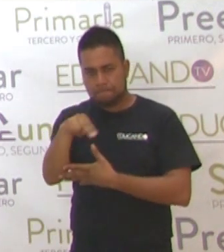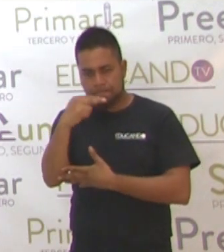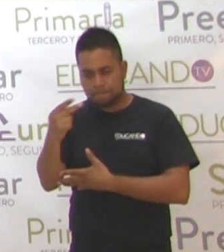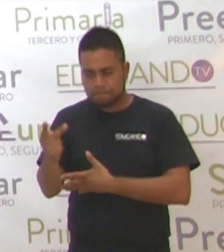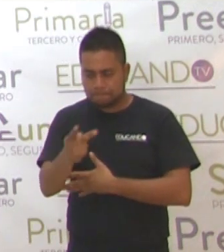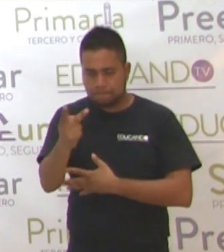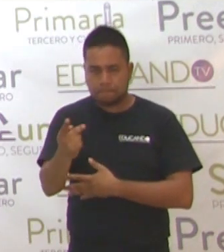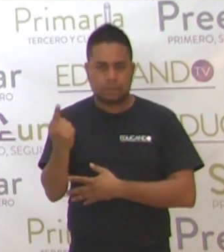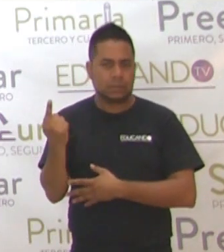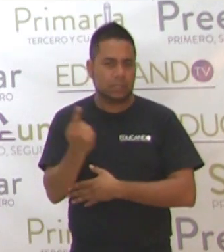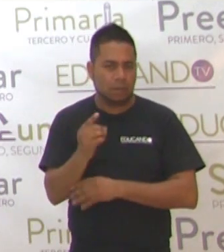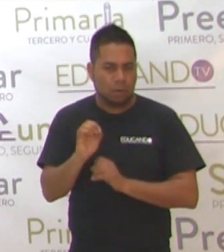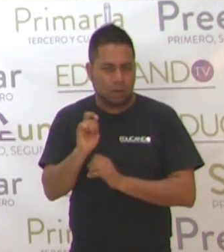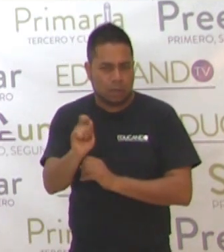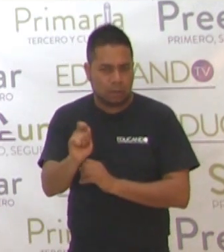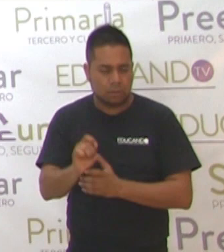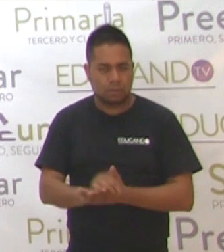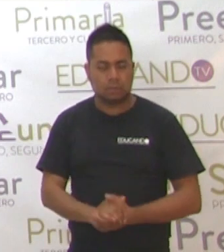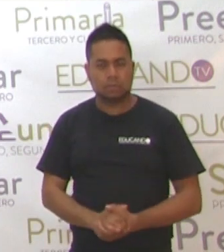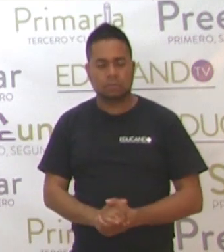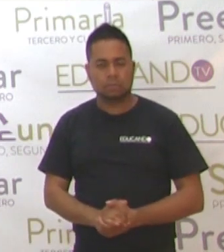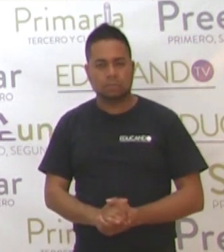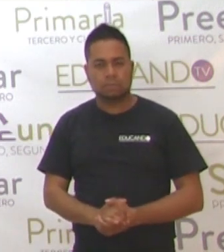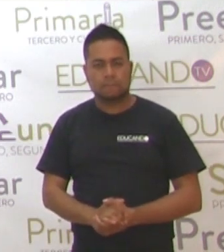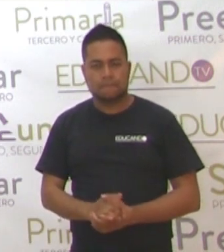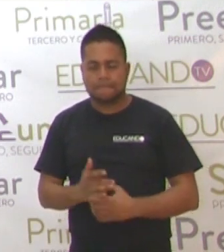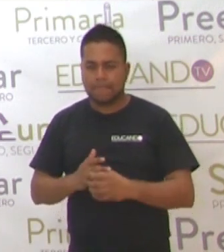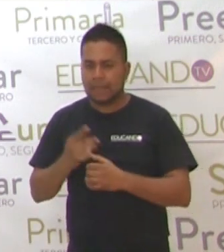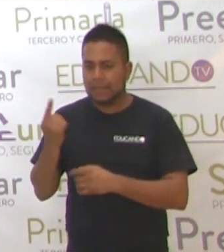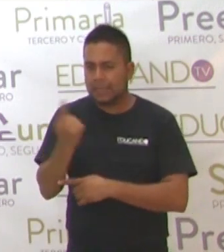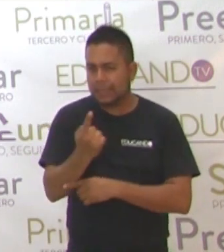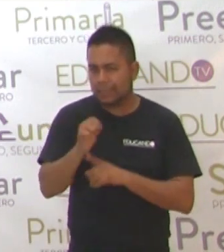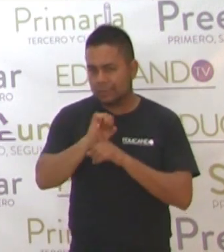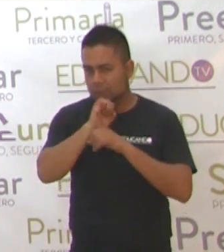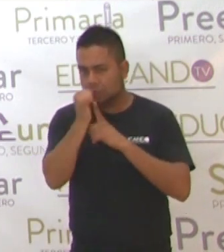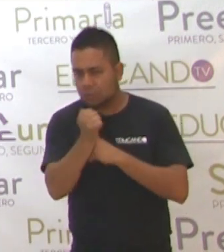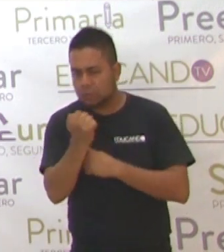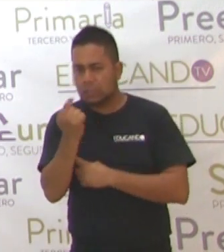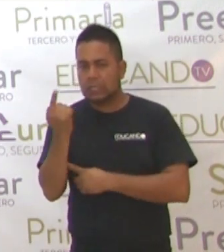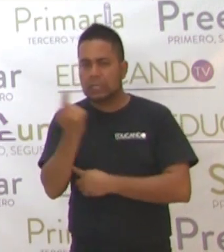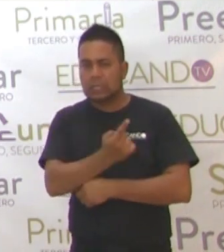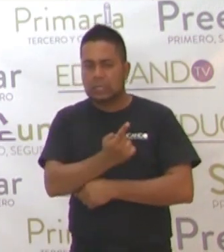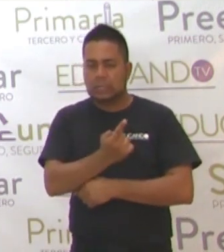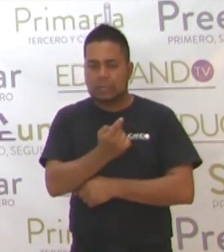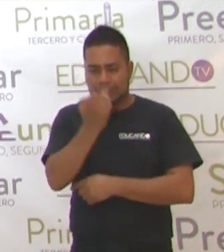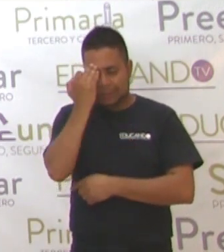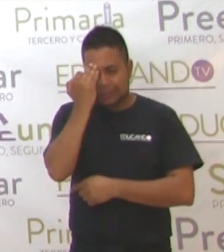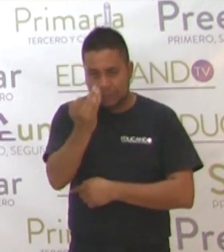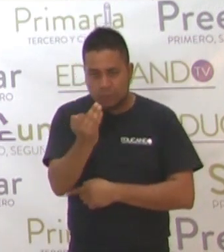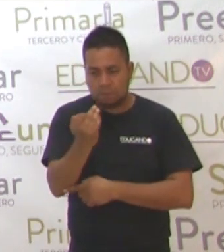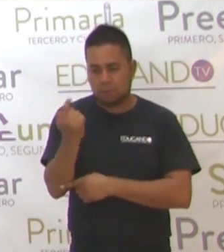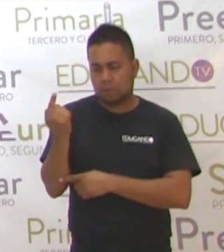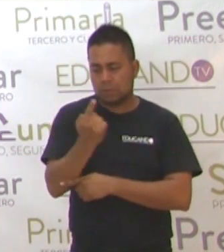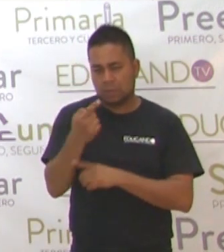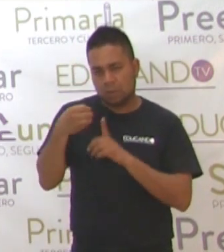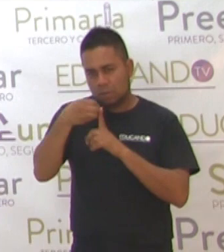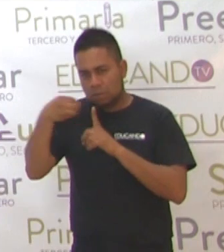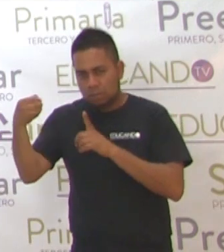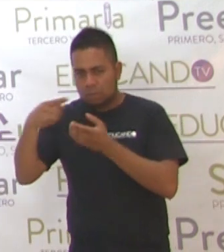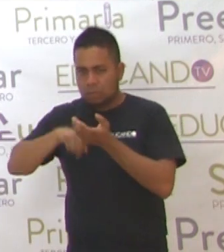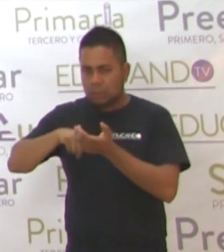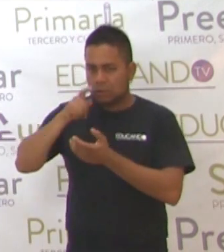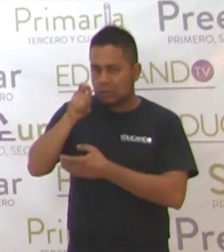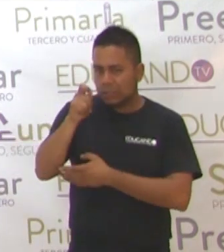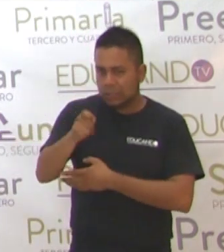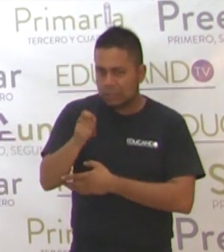que bien que de la situación que del momento y que de la oración mucha